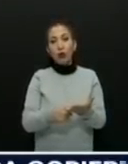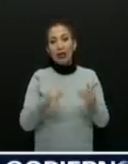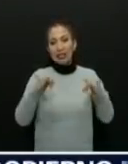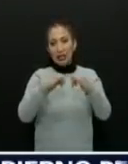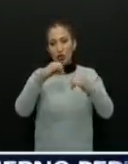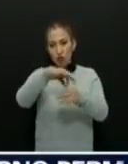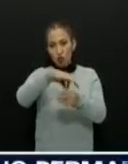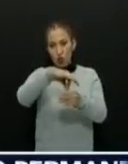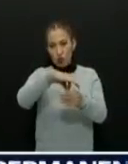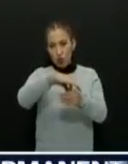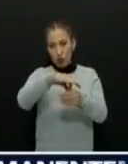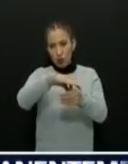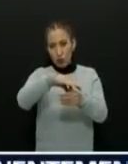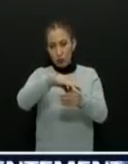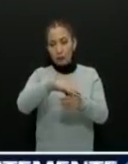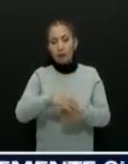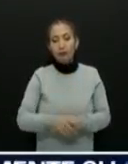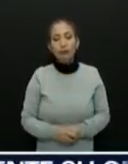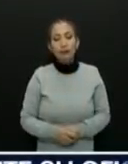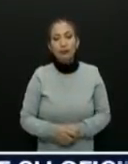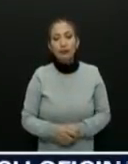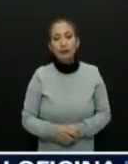Electoral,